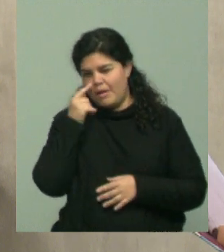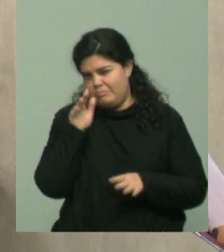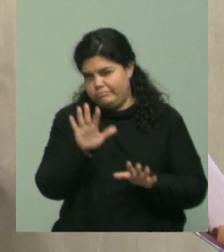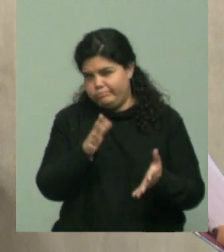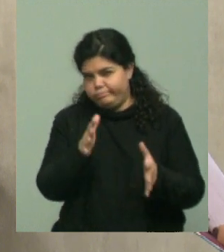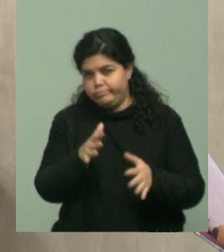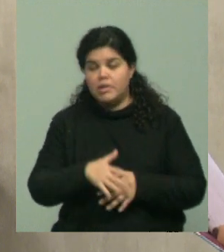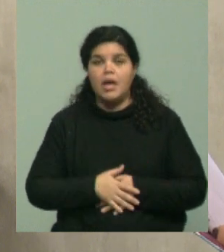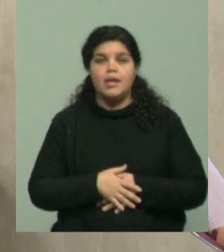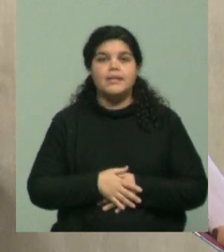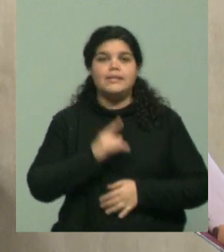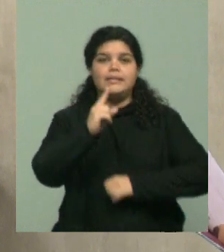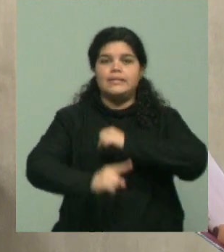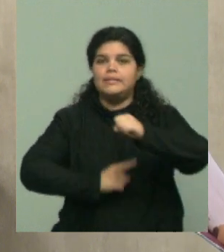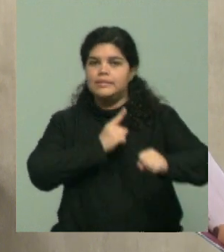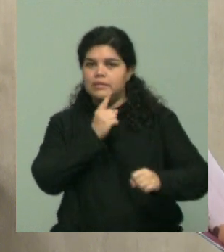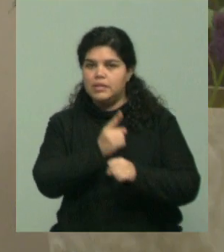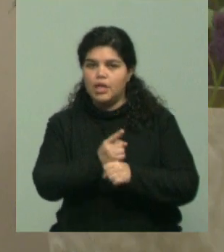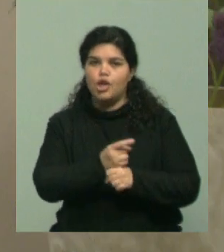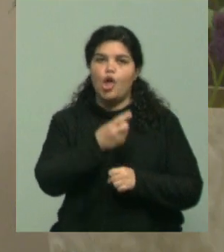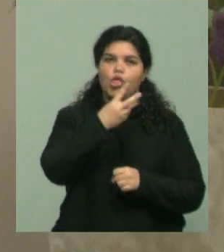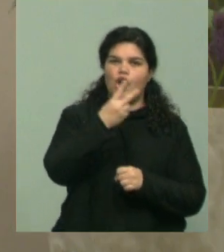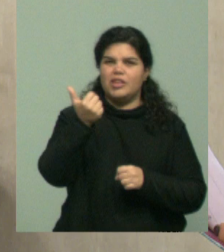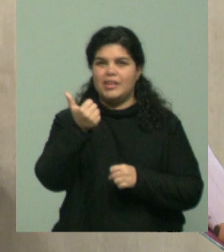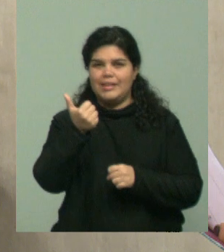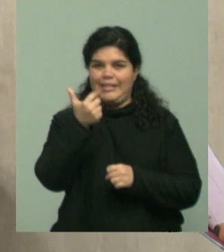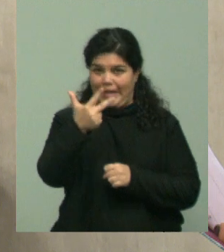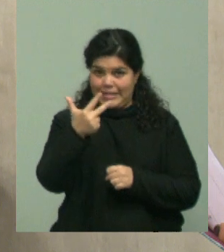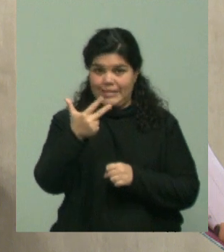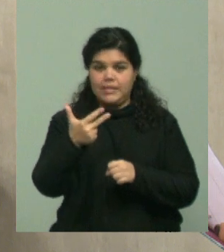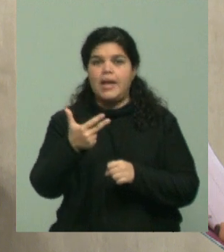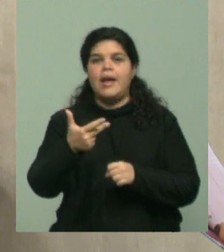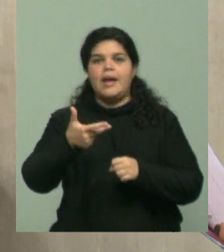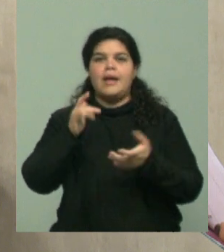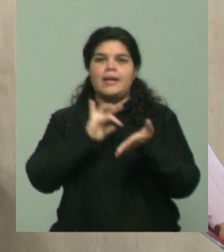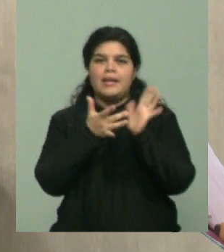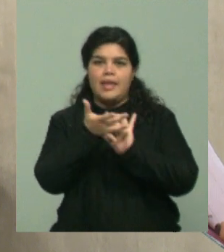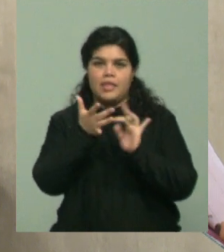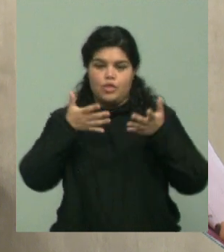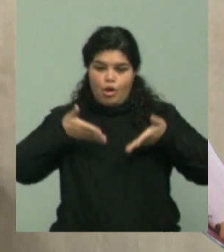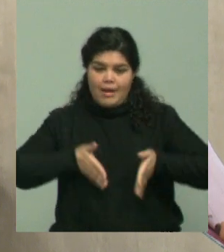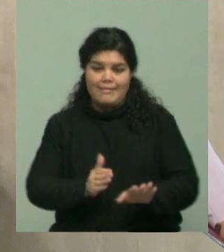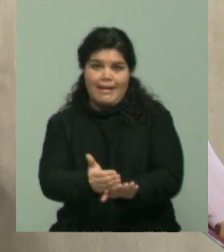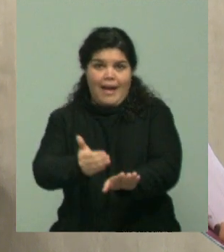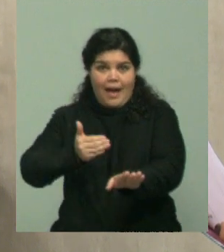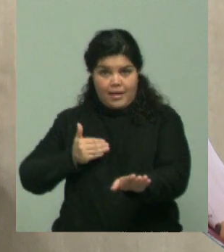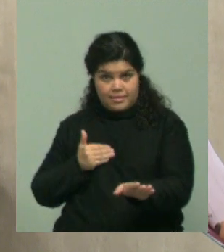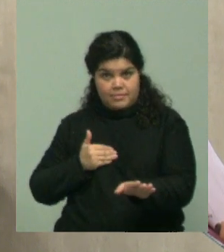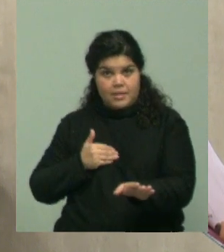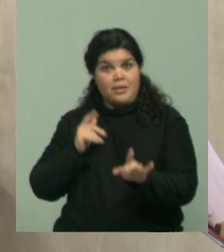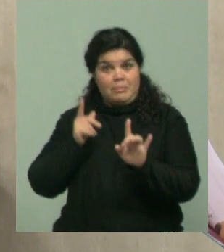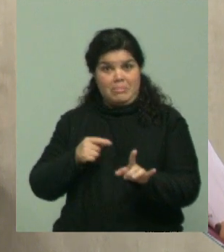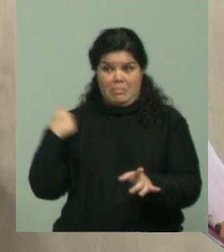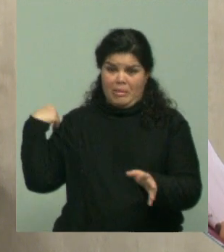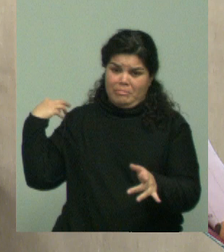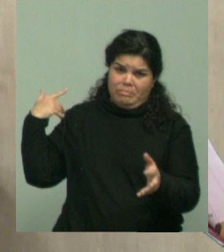2, 3 antes de Cristo, hace muchísimo tiempo. Y sus frases siguen tan vigente al día